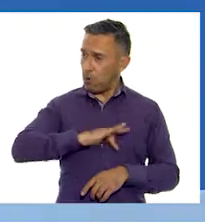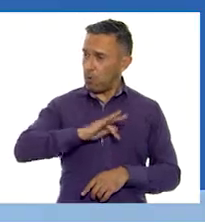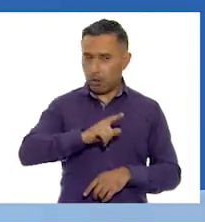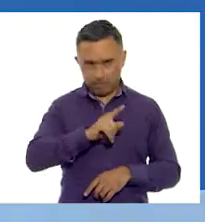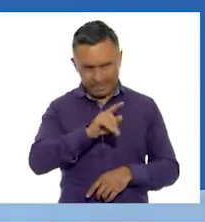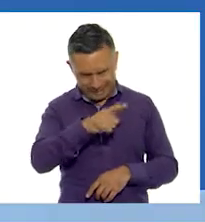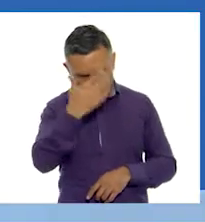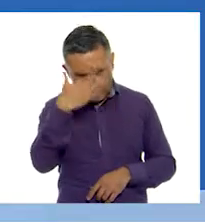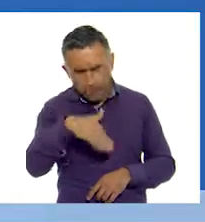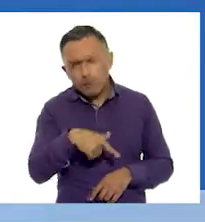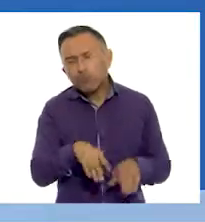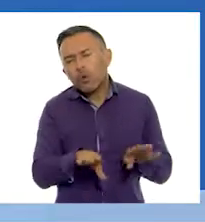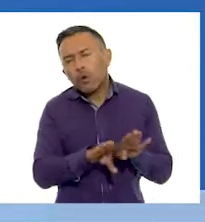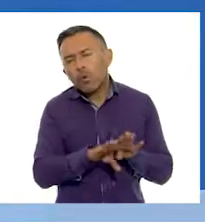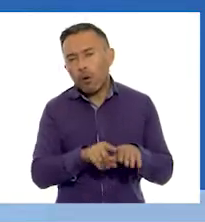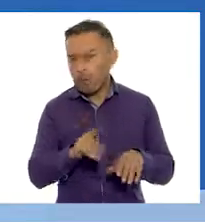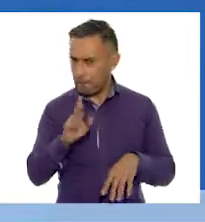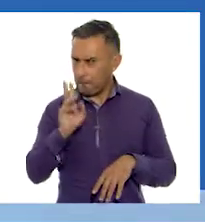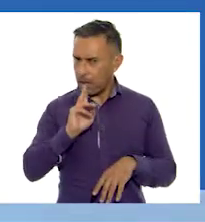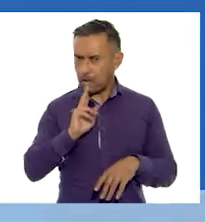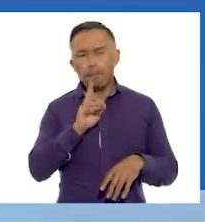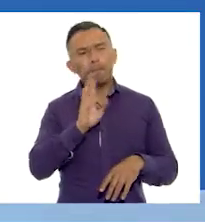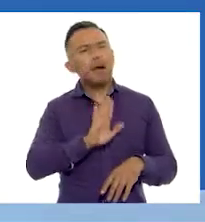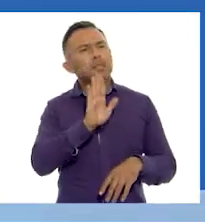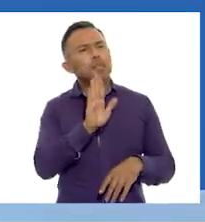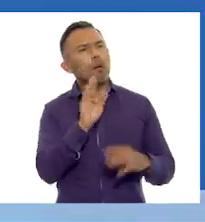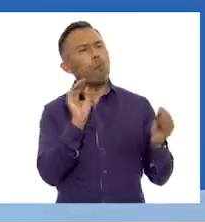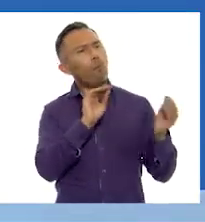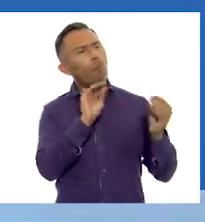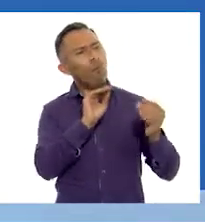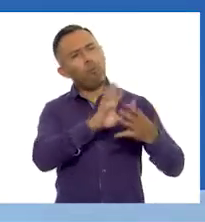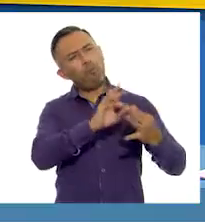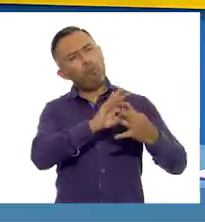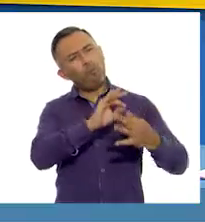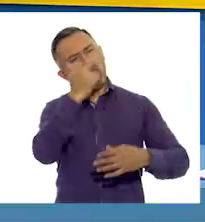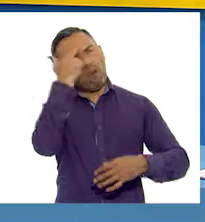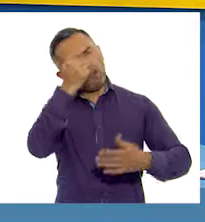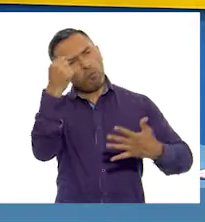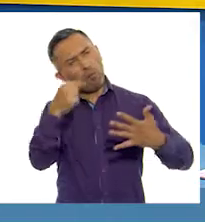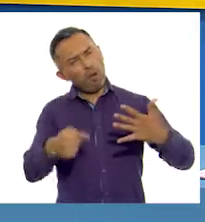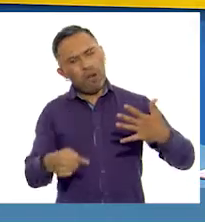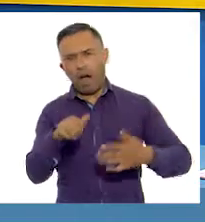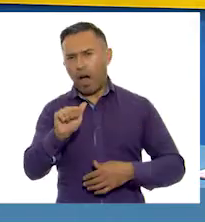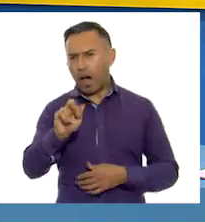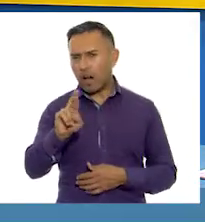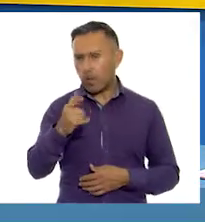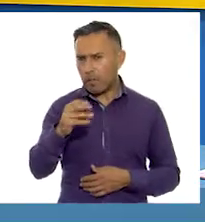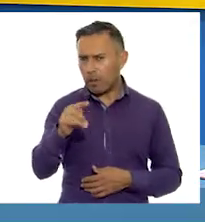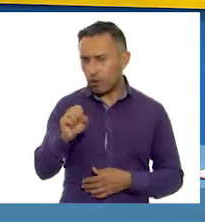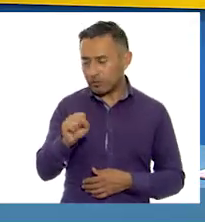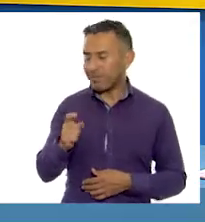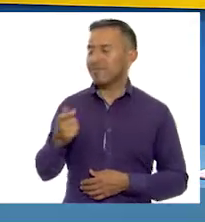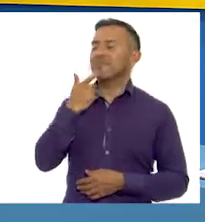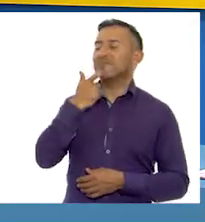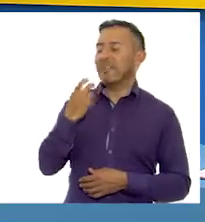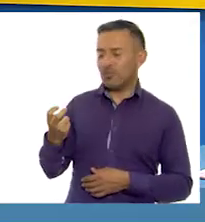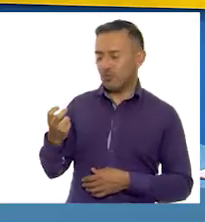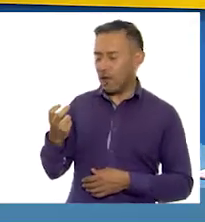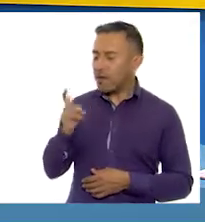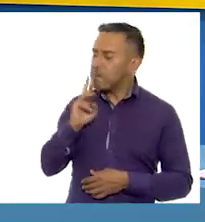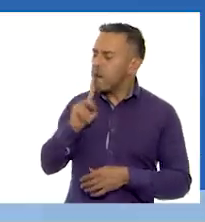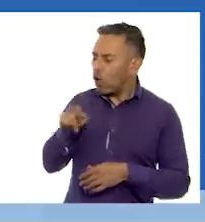decir, de manera sencilla, como lo vimos en el segundo ejemplo, en el fragmento que leyó también Juan